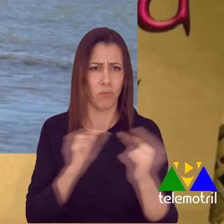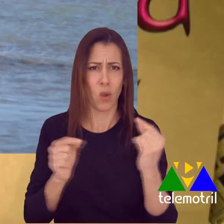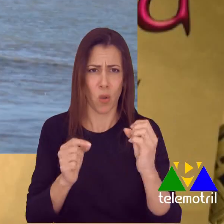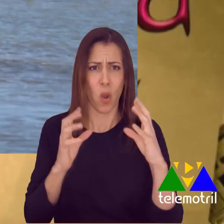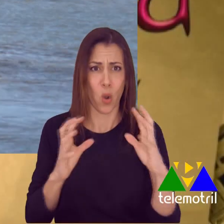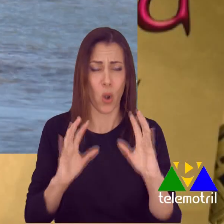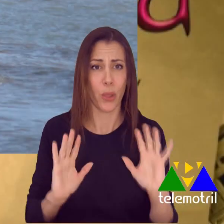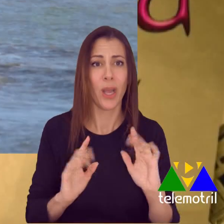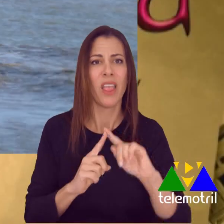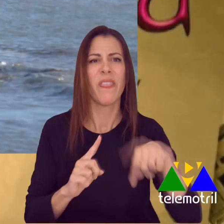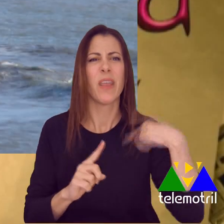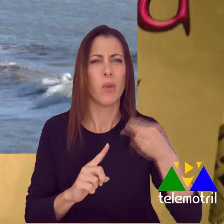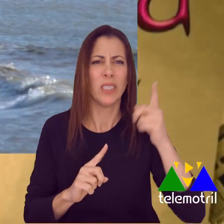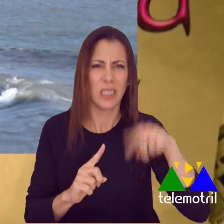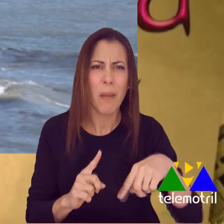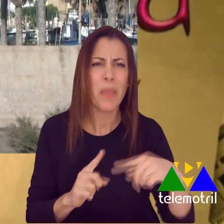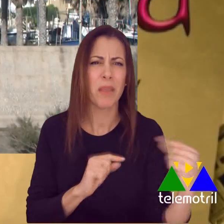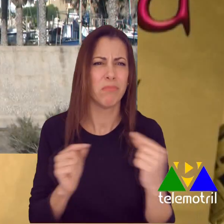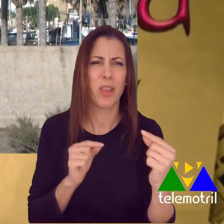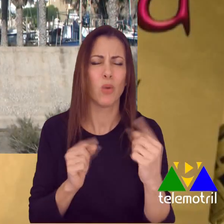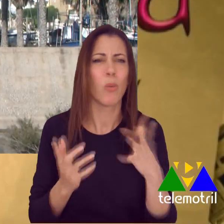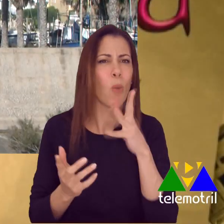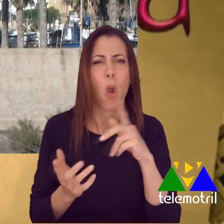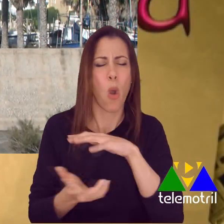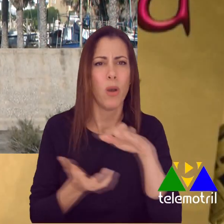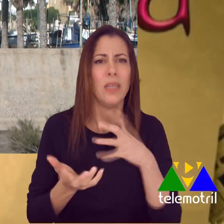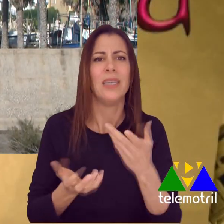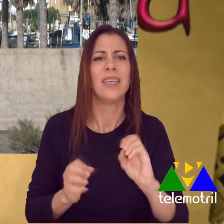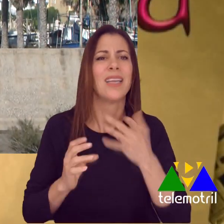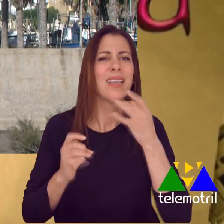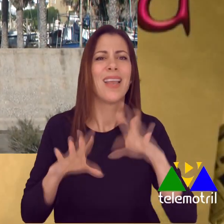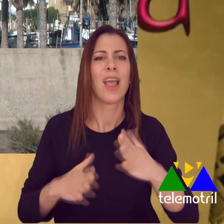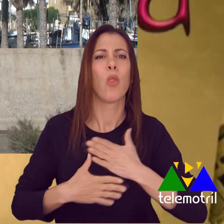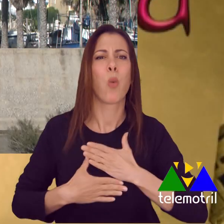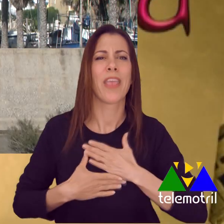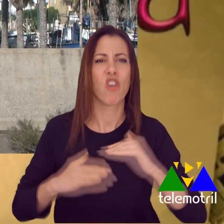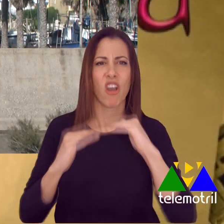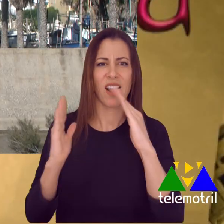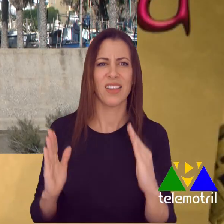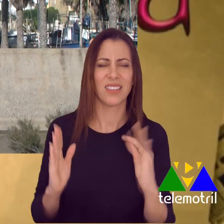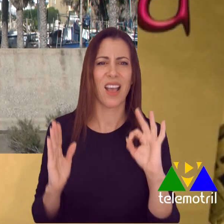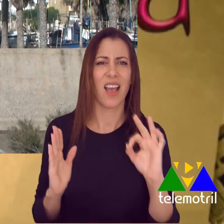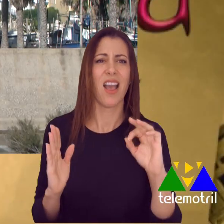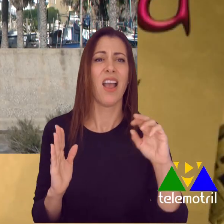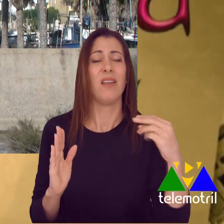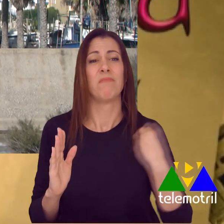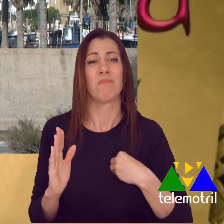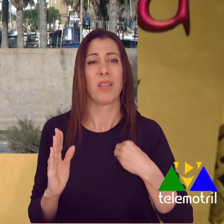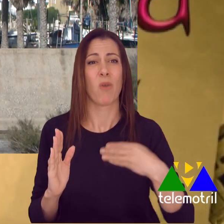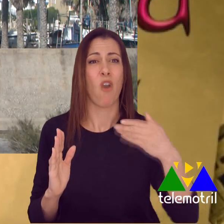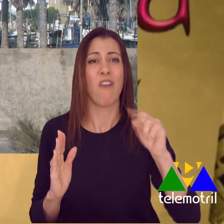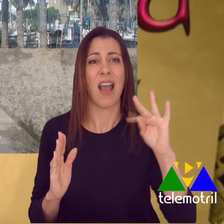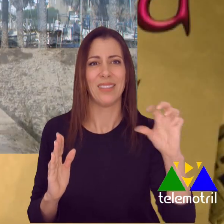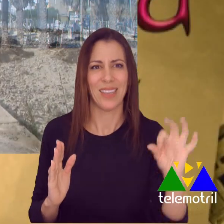gordísimo. Después se pelean también por el tema de quién era el dueño de los bates, se pelean por quién es el